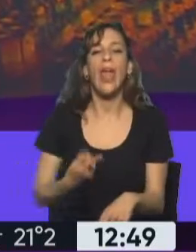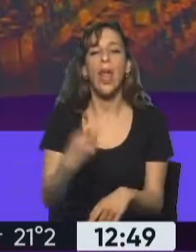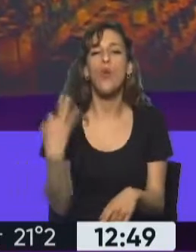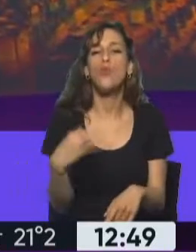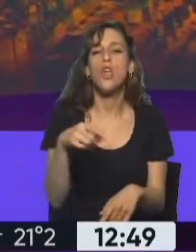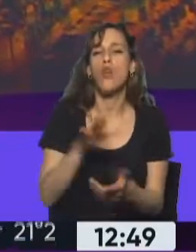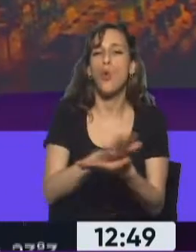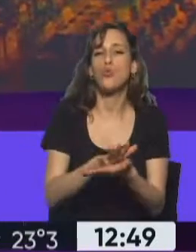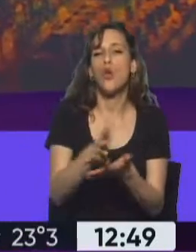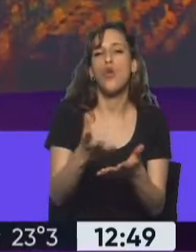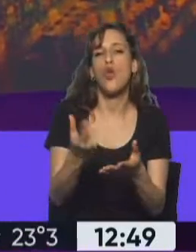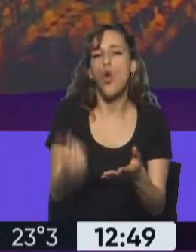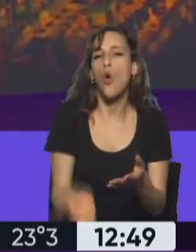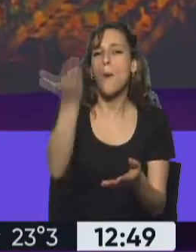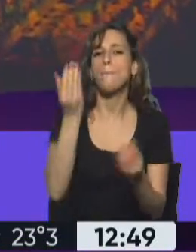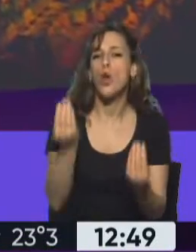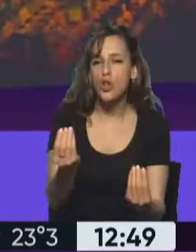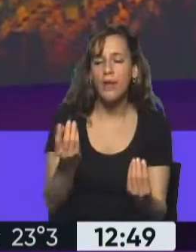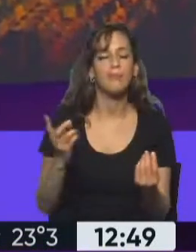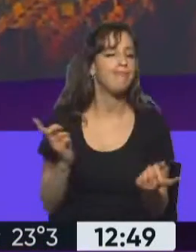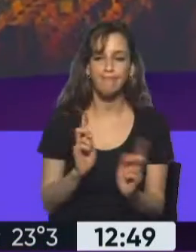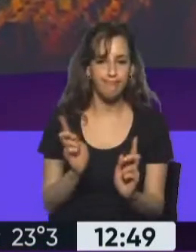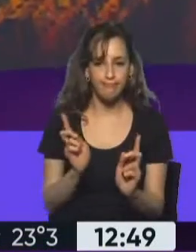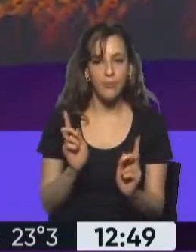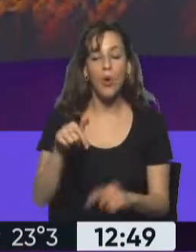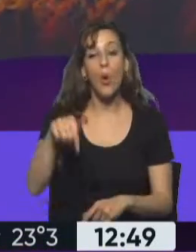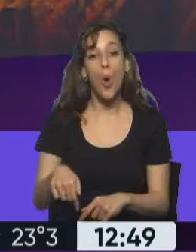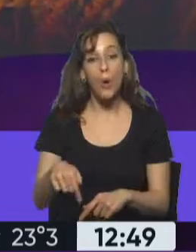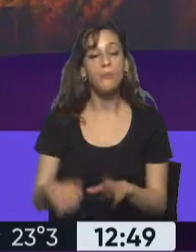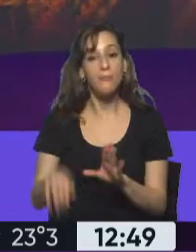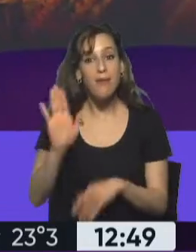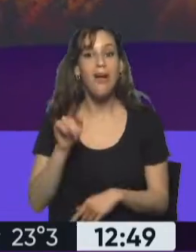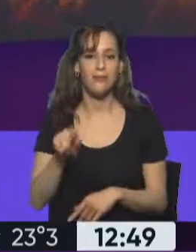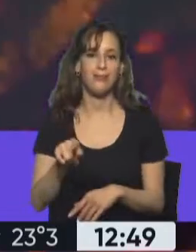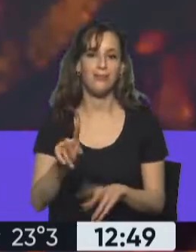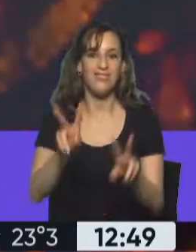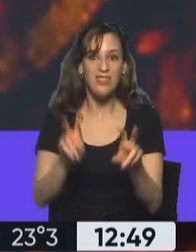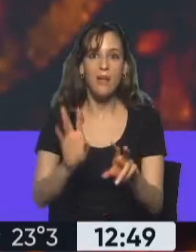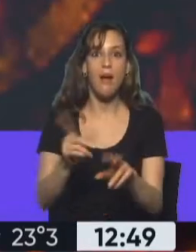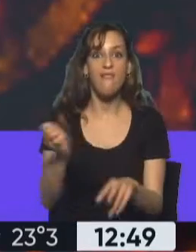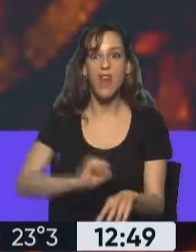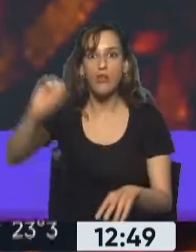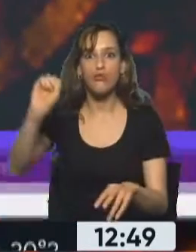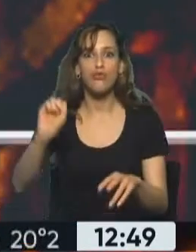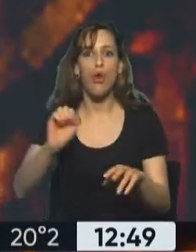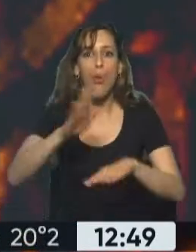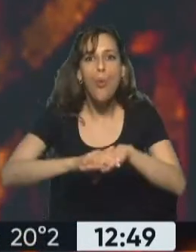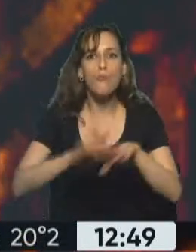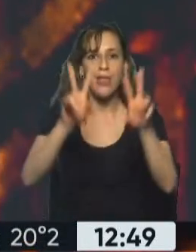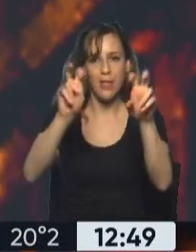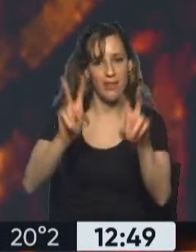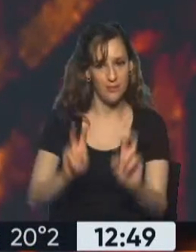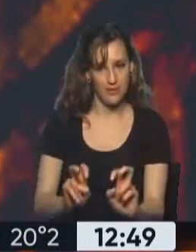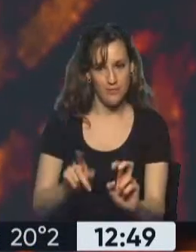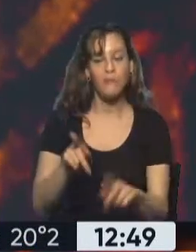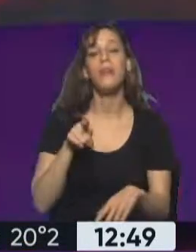única, sino porque en este momento está siendo altamente condicionante del proceso inflacionario. Esta es la estructura